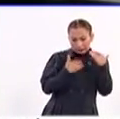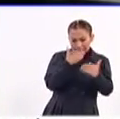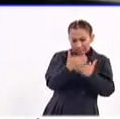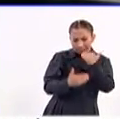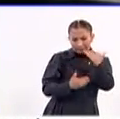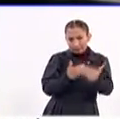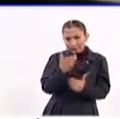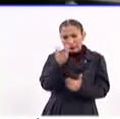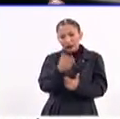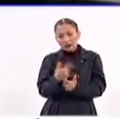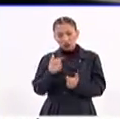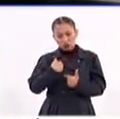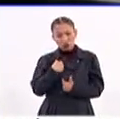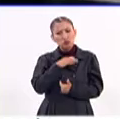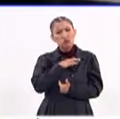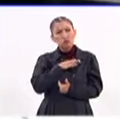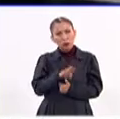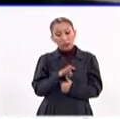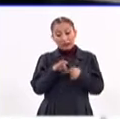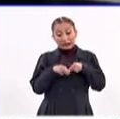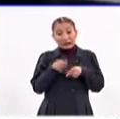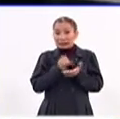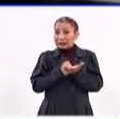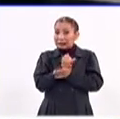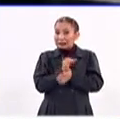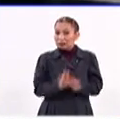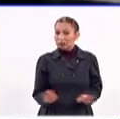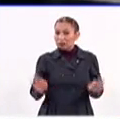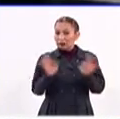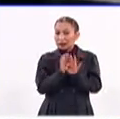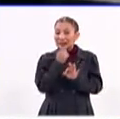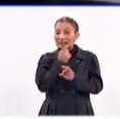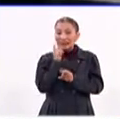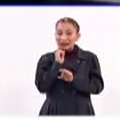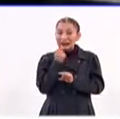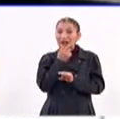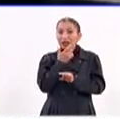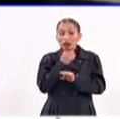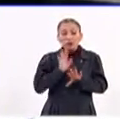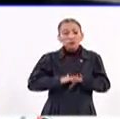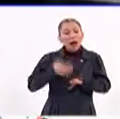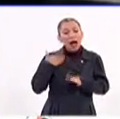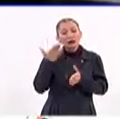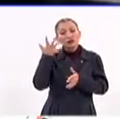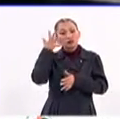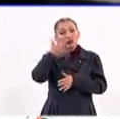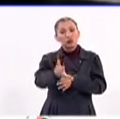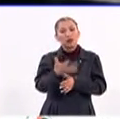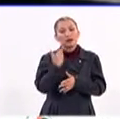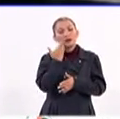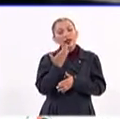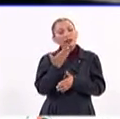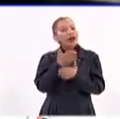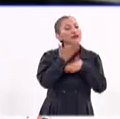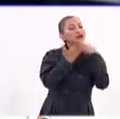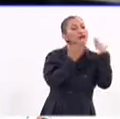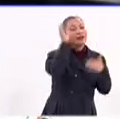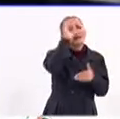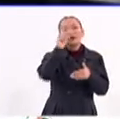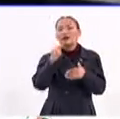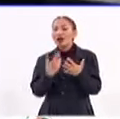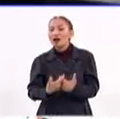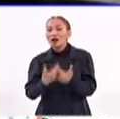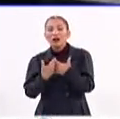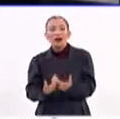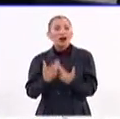y ese decir yo puedo es el factor decisivo que permite que las niñas y los niños en un futuro quieran estudiar ciencia,